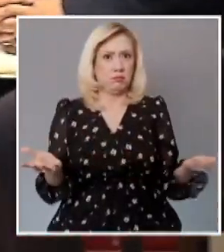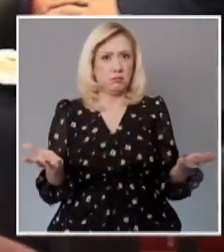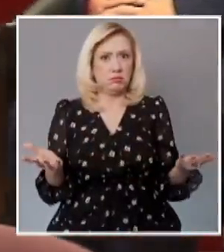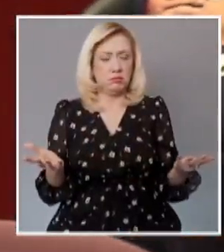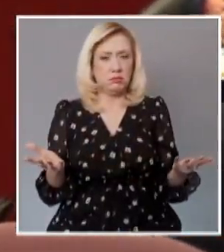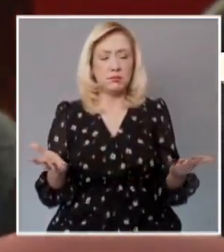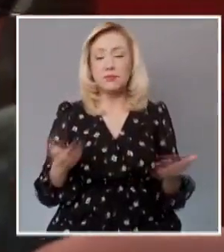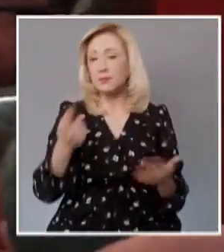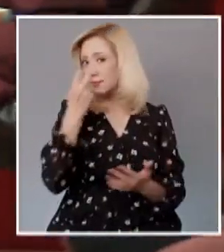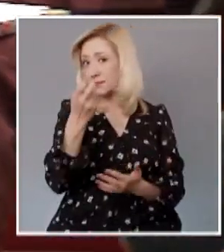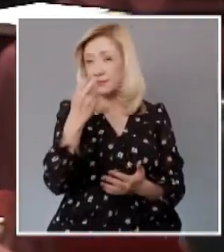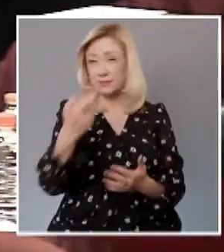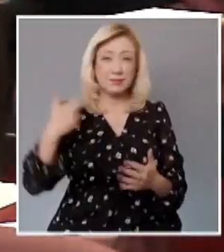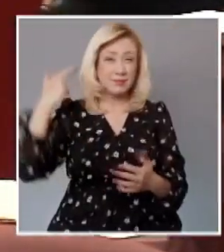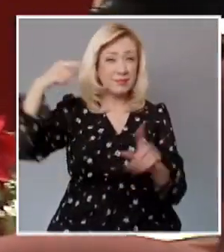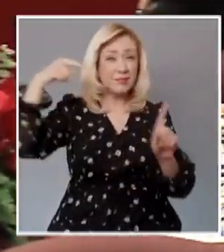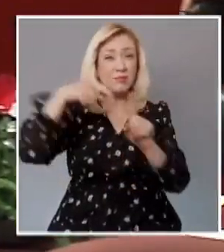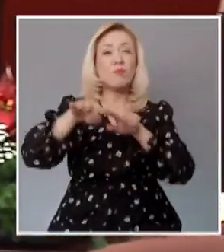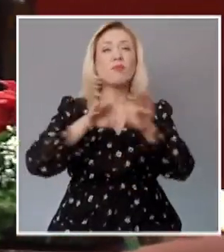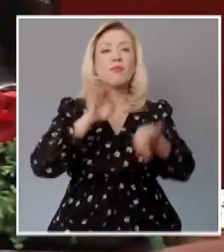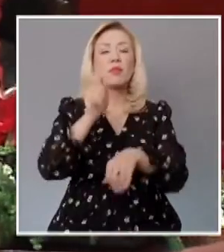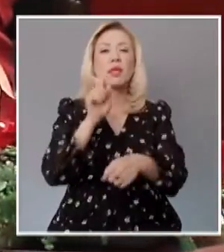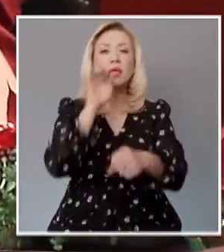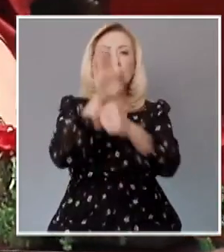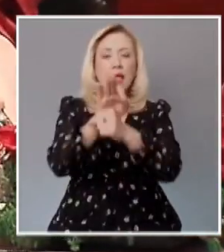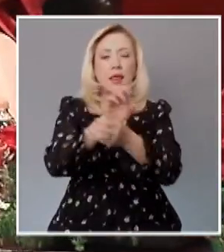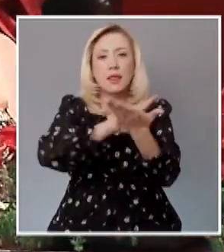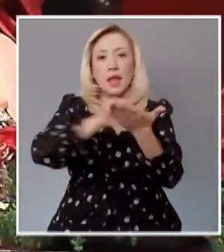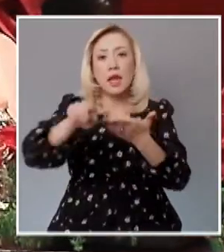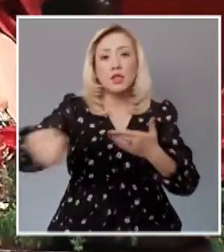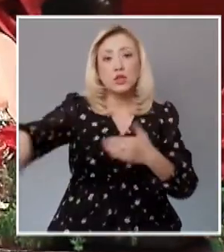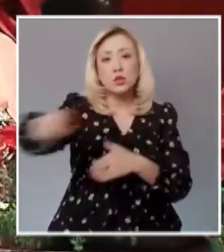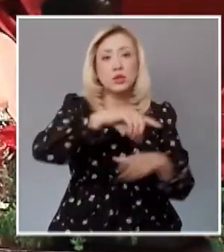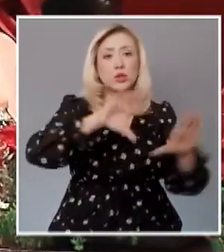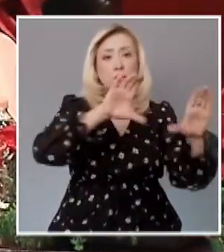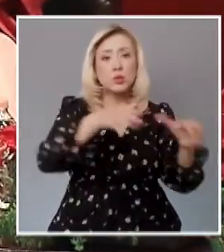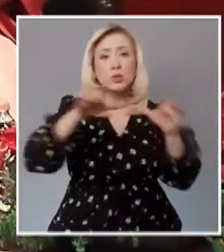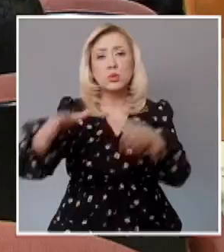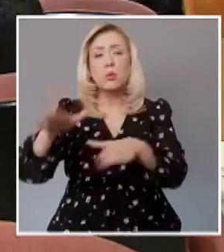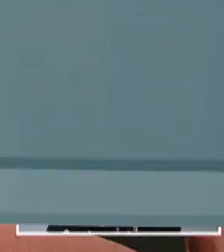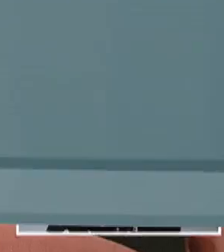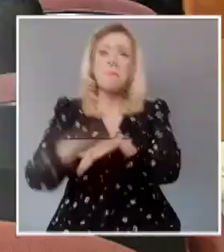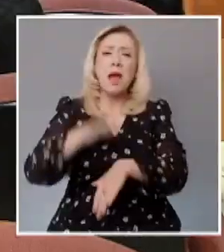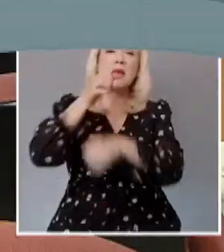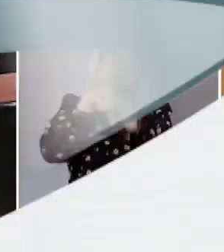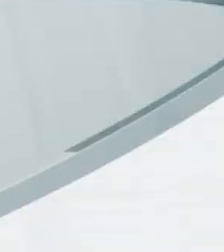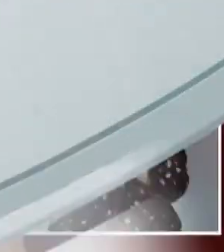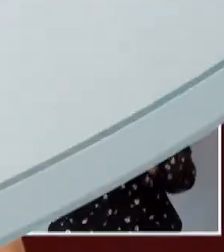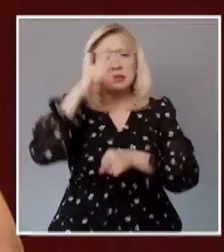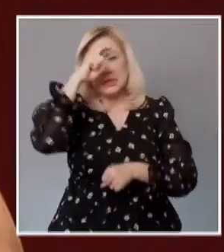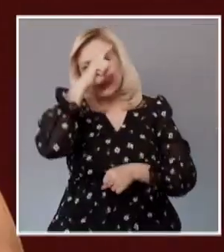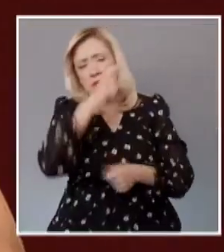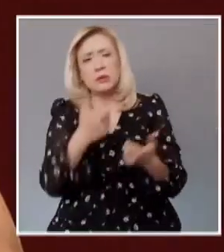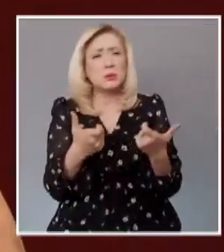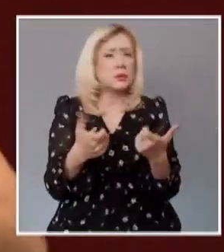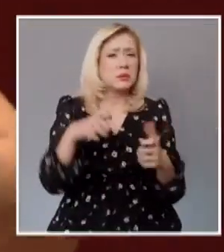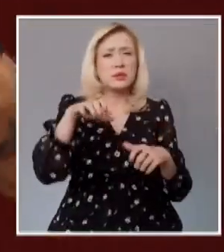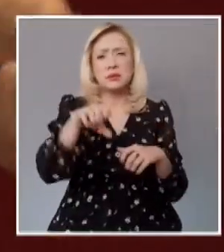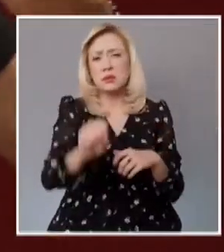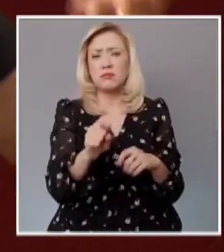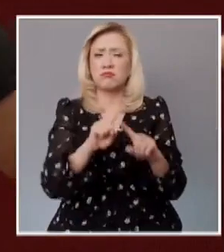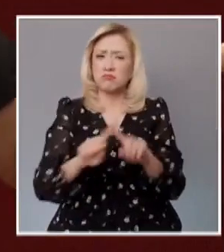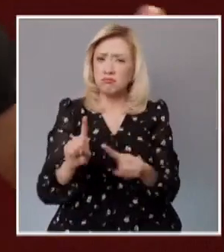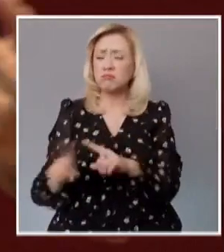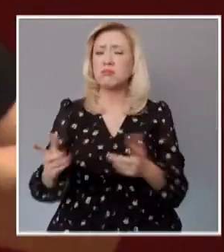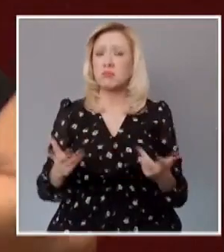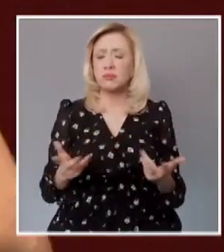tarea es la de proteger los derechos de sectores vulnerables. Veamos. En algún momento